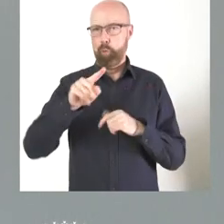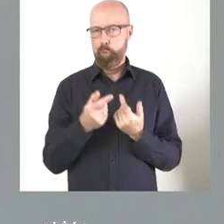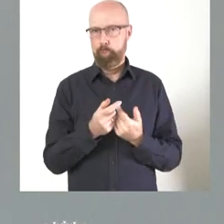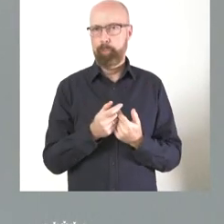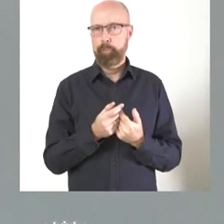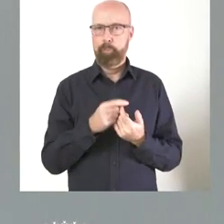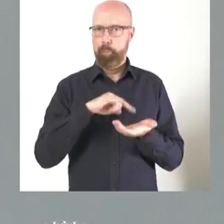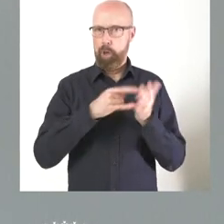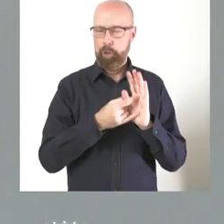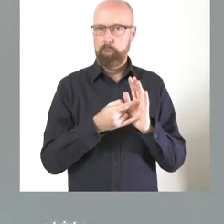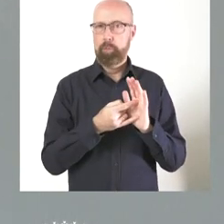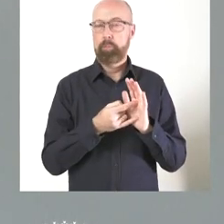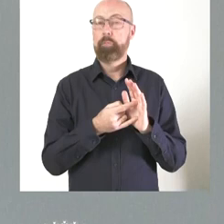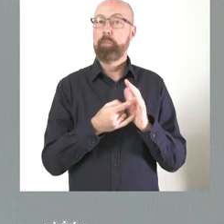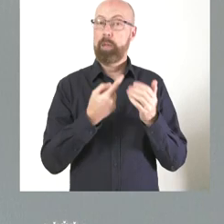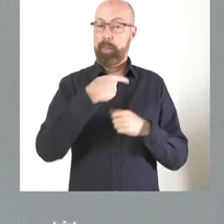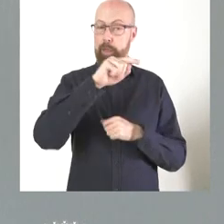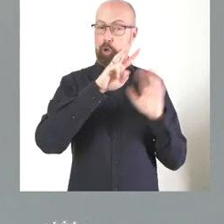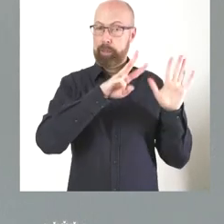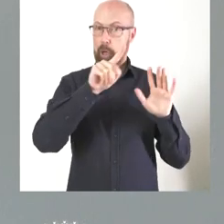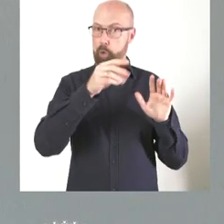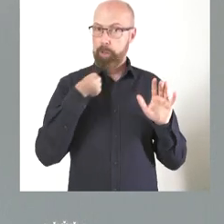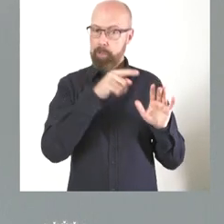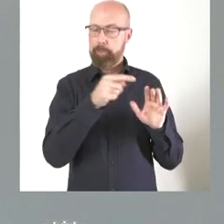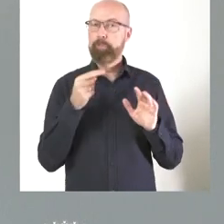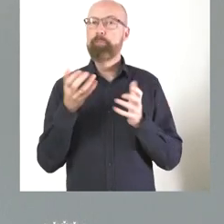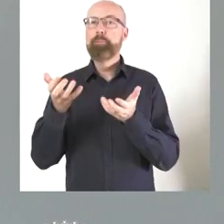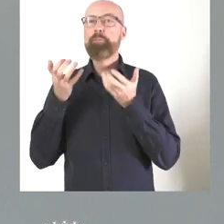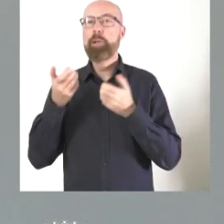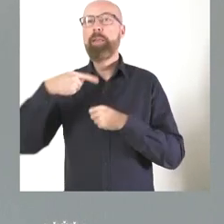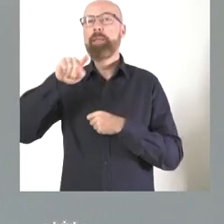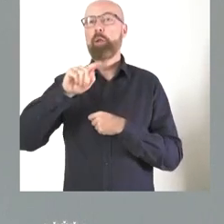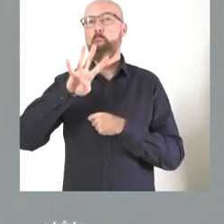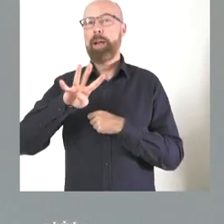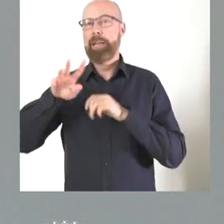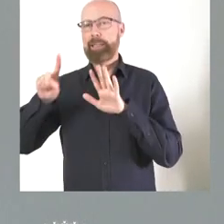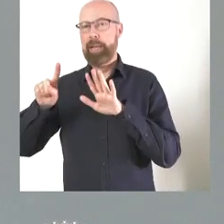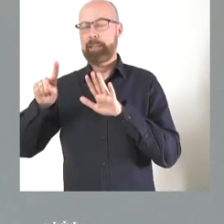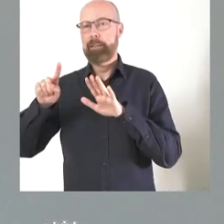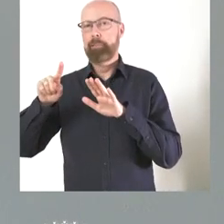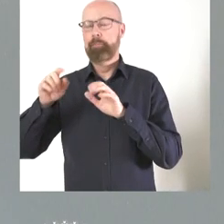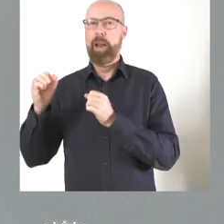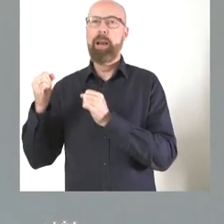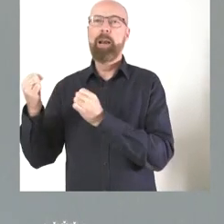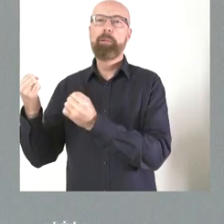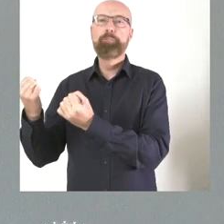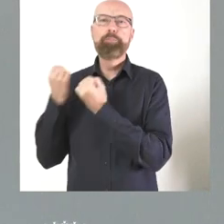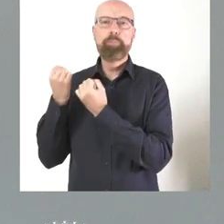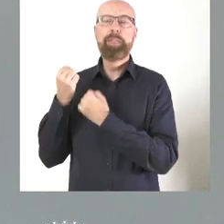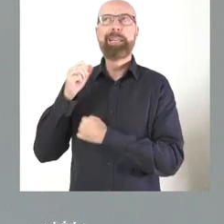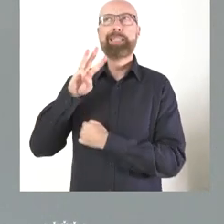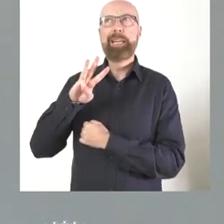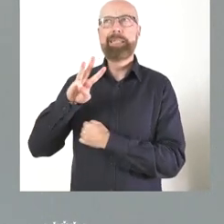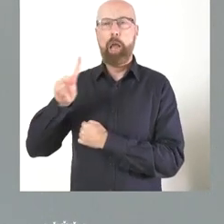las cuales y atendiendo a lo que usted planteaba han sido favorables 146 y desfavorables 32